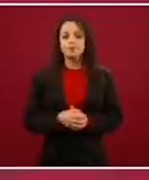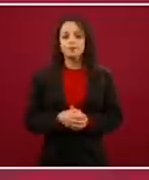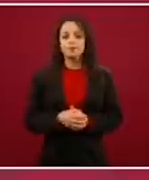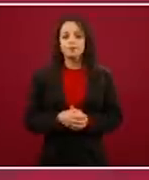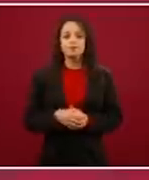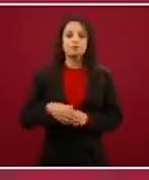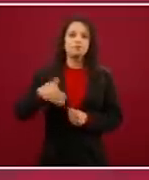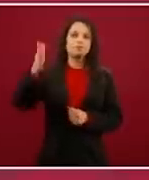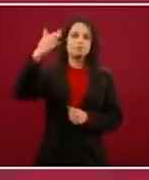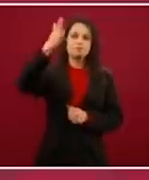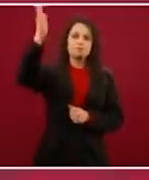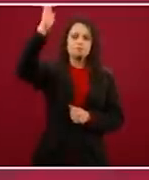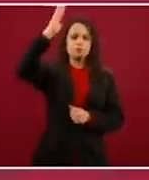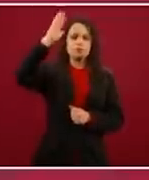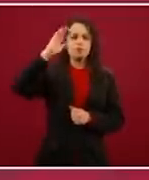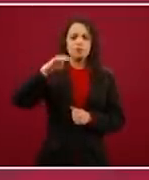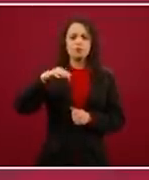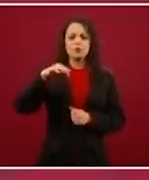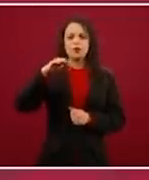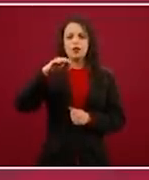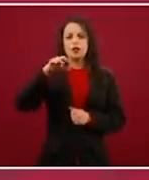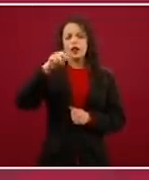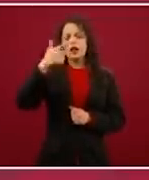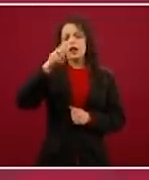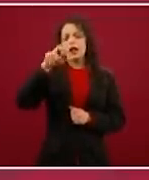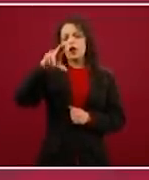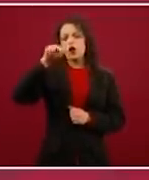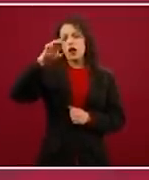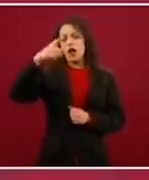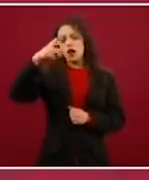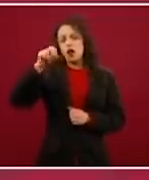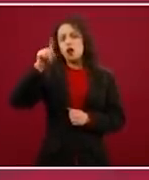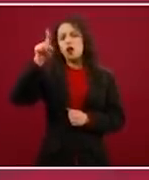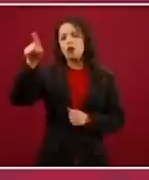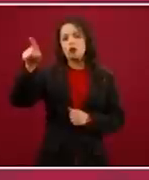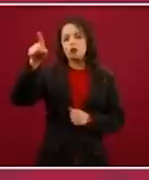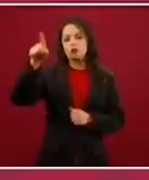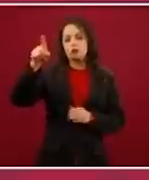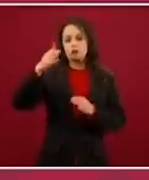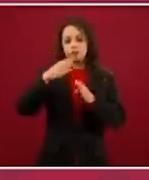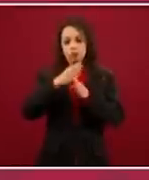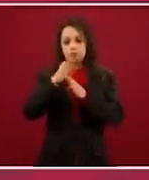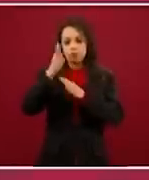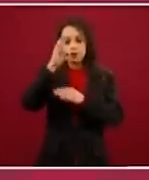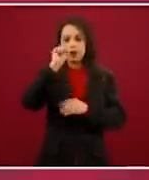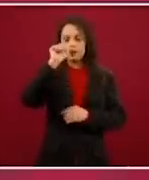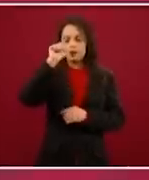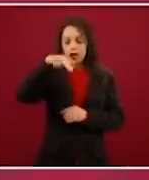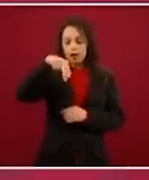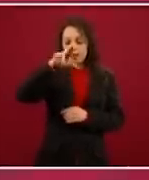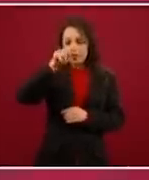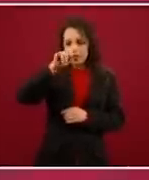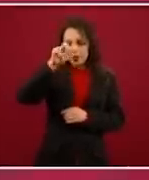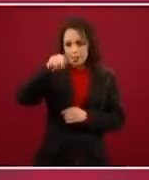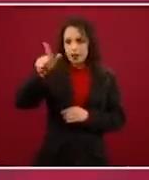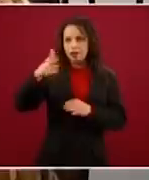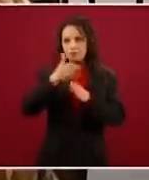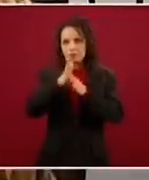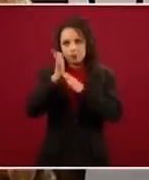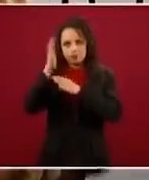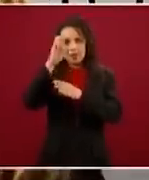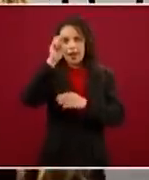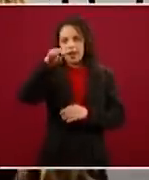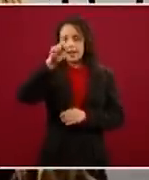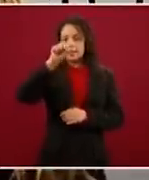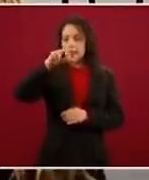Ensenada a Guerrero Negro, o de San Quintín a Guerrero Negro. Eso es lo que estamos contemplando. Pero